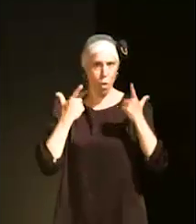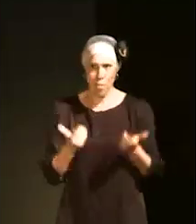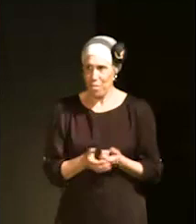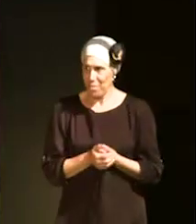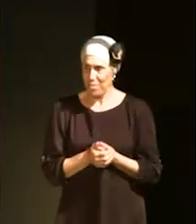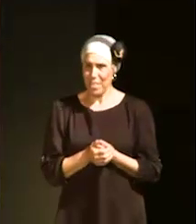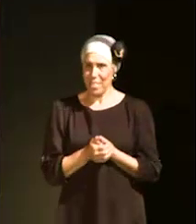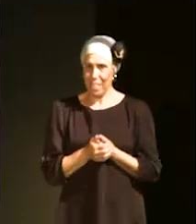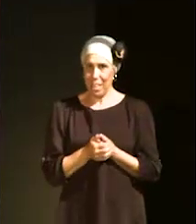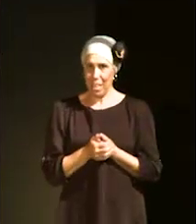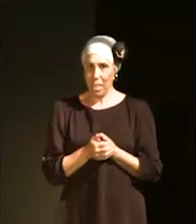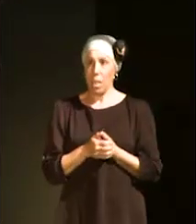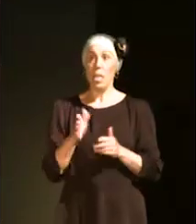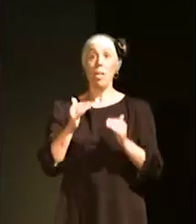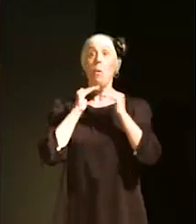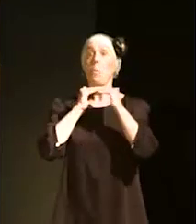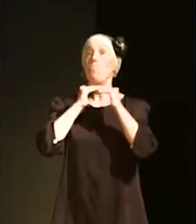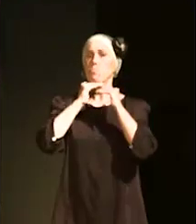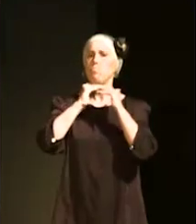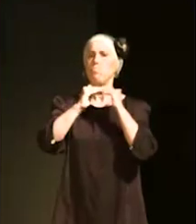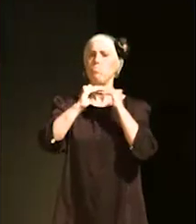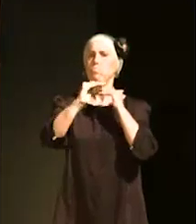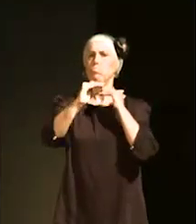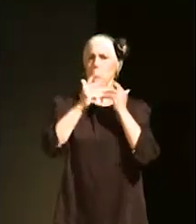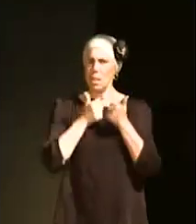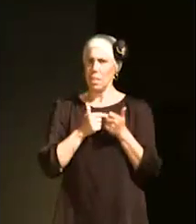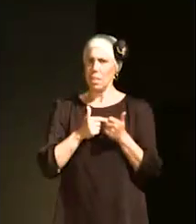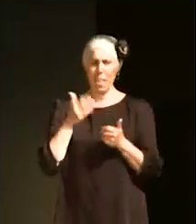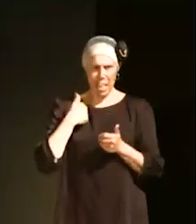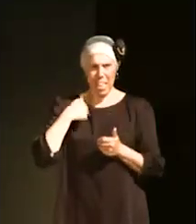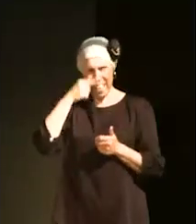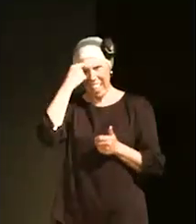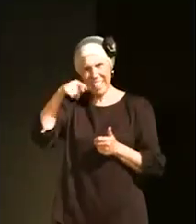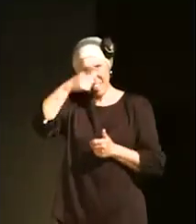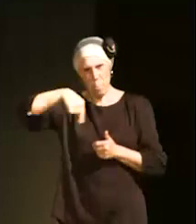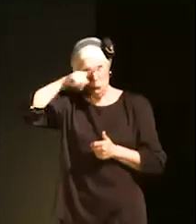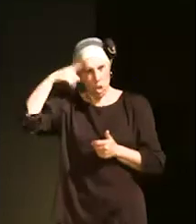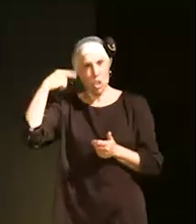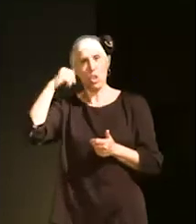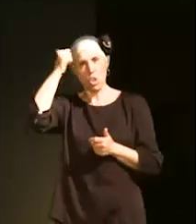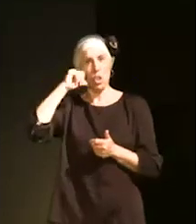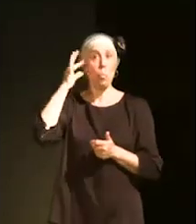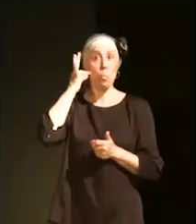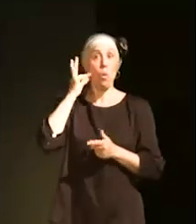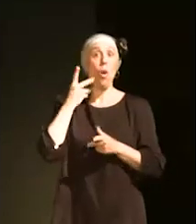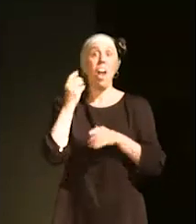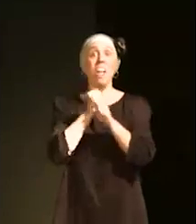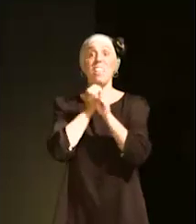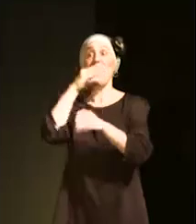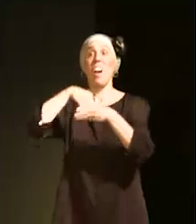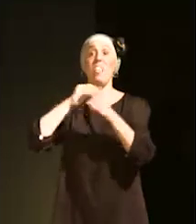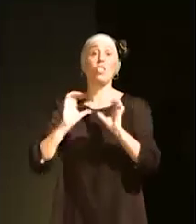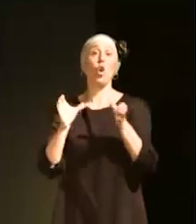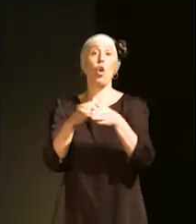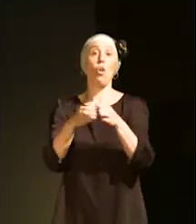la permanencia y la sostenibilidad en el tiempo y eso lo sabemos todas y todos los que hemos trabajado en colectivos son muy